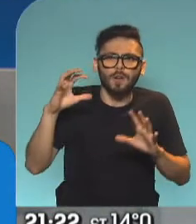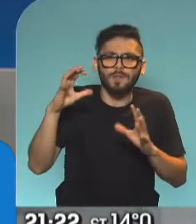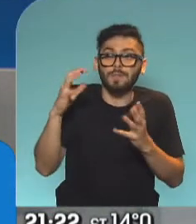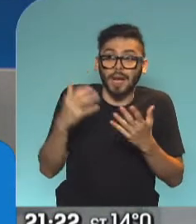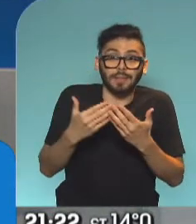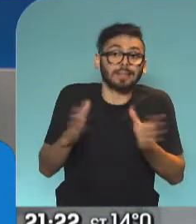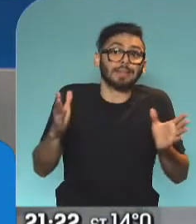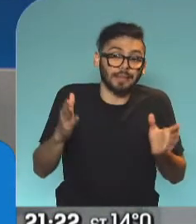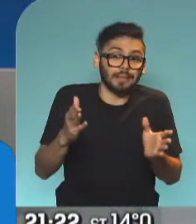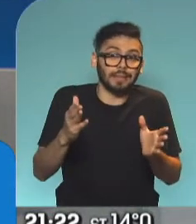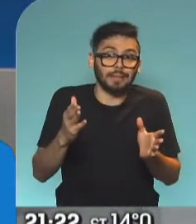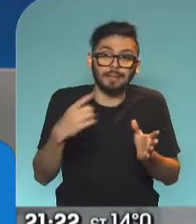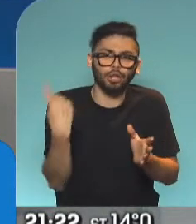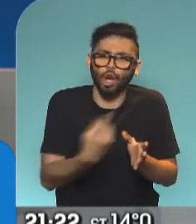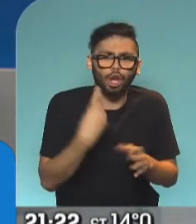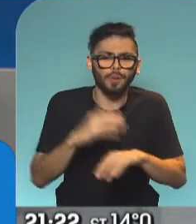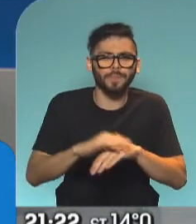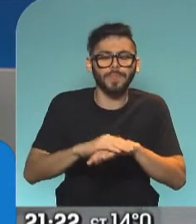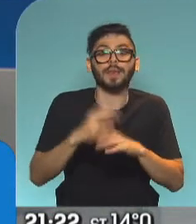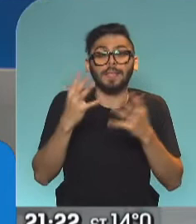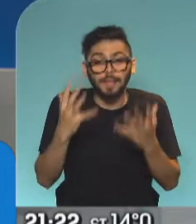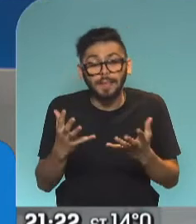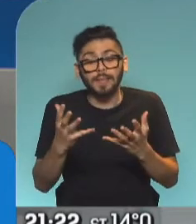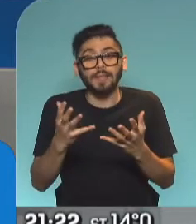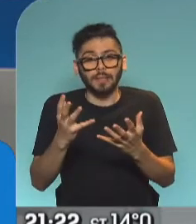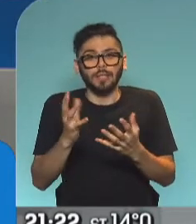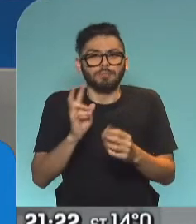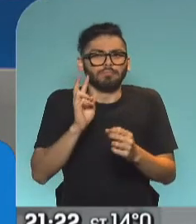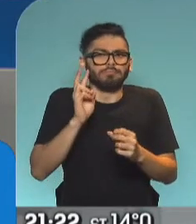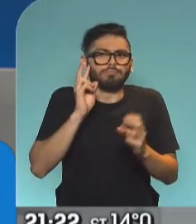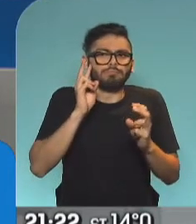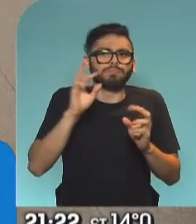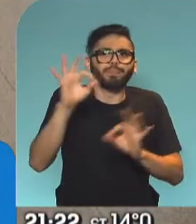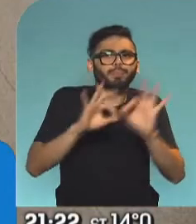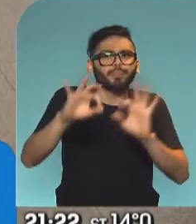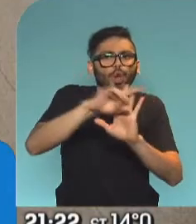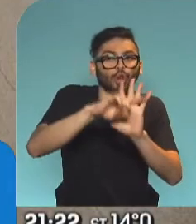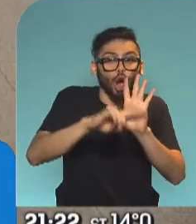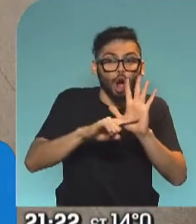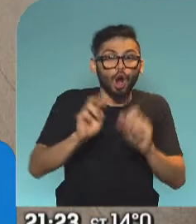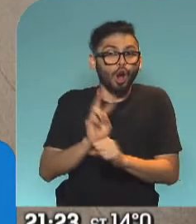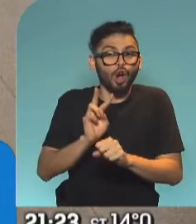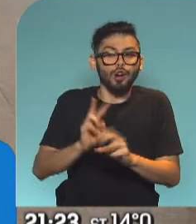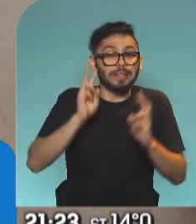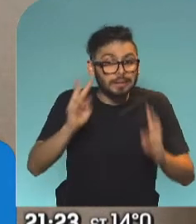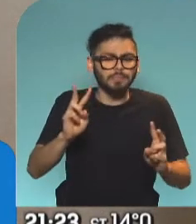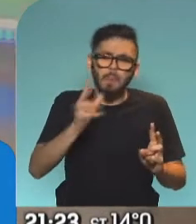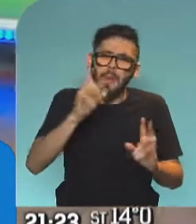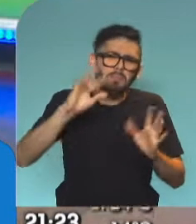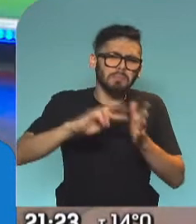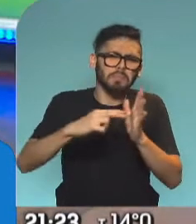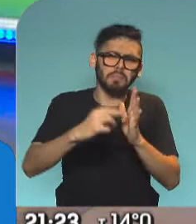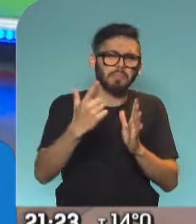cual, respetando los protocolos y cumpliendo cada uno con su parte, creo que no deberíamos tener ningún problema. La Organización Mundial de Turismo creo